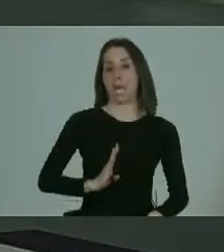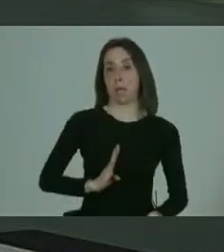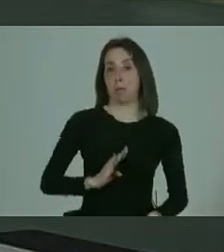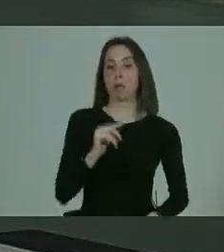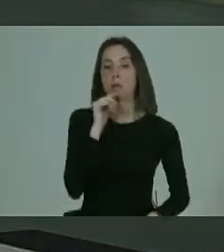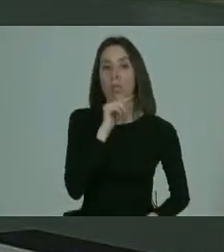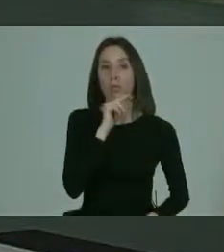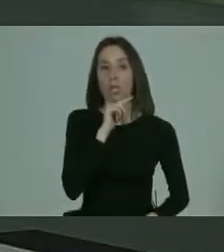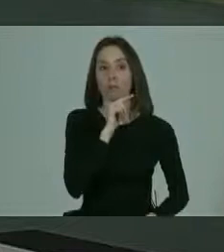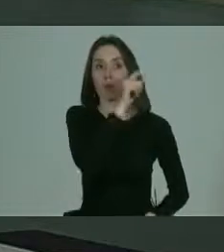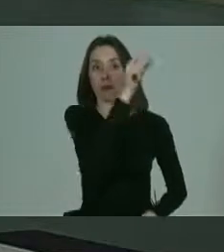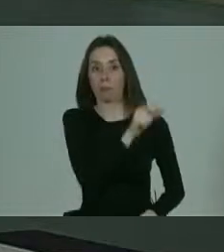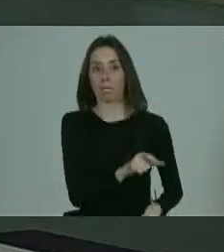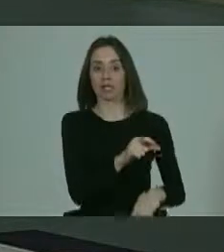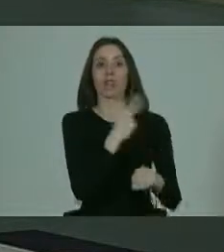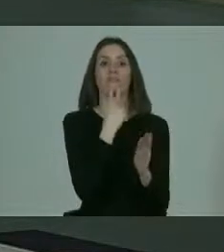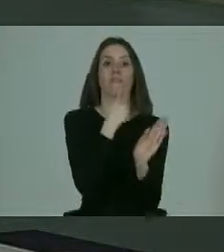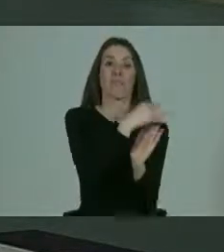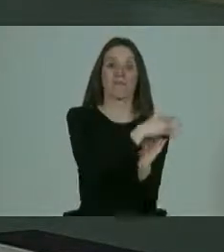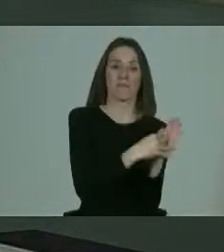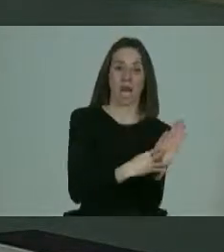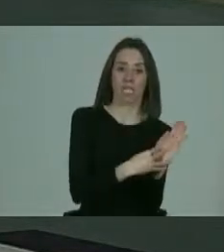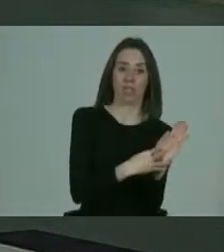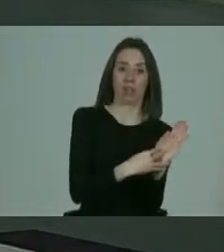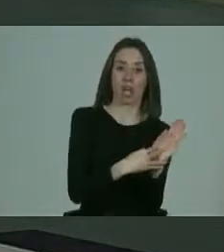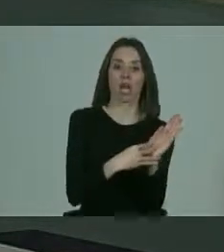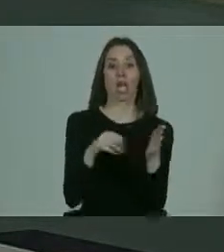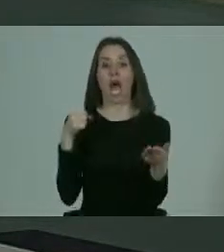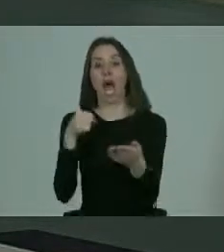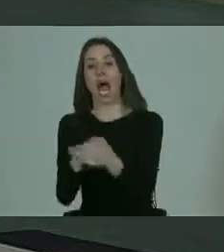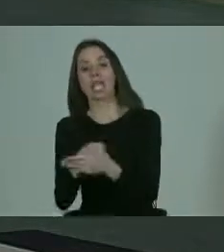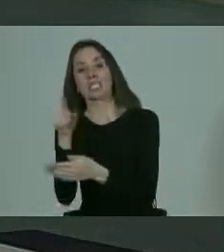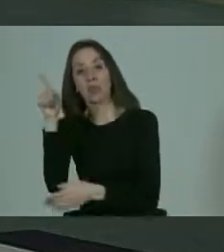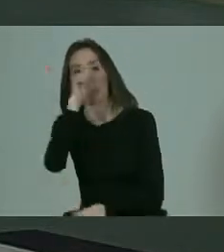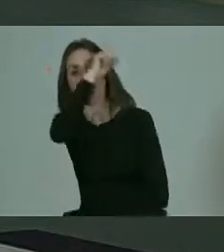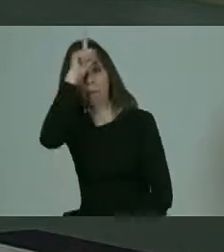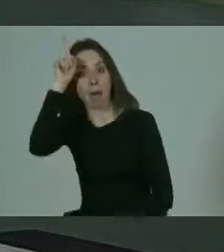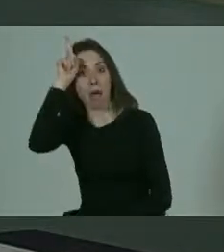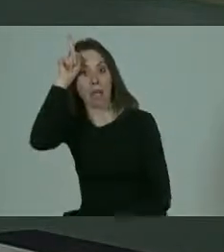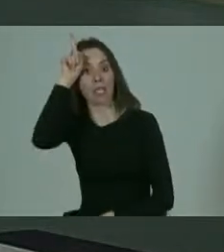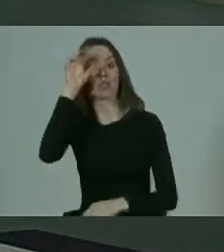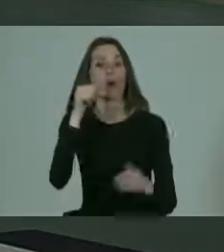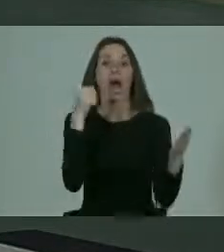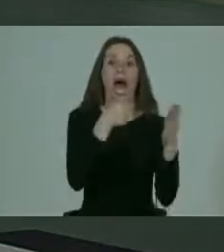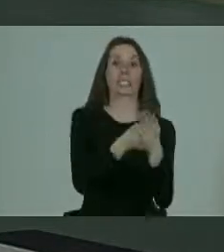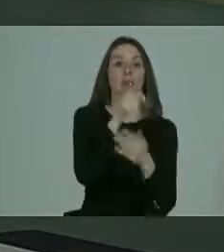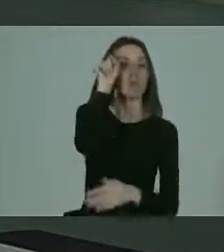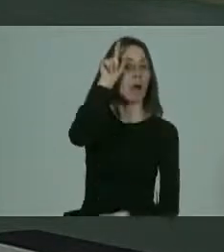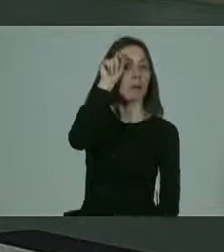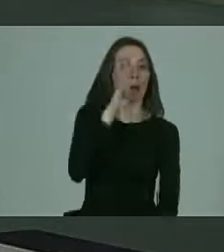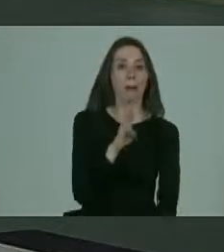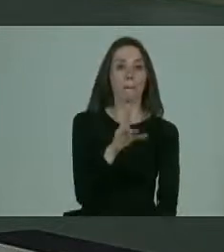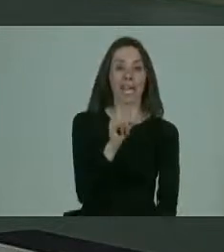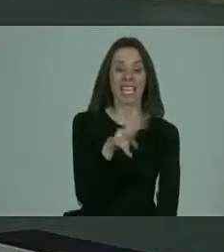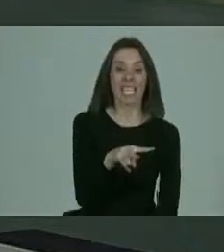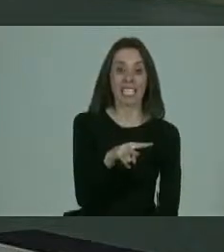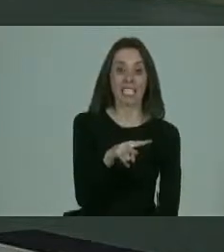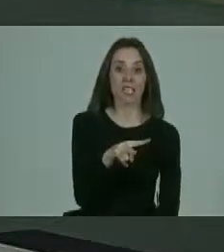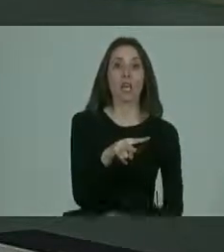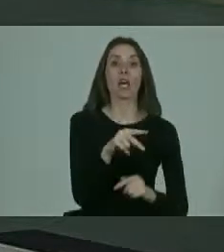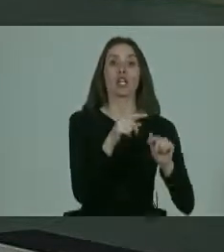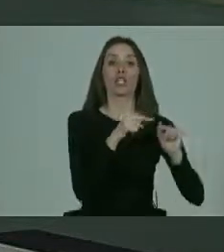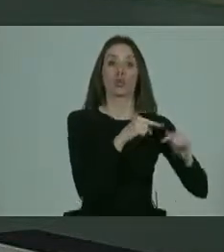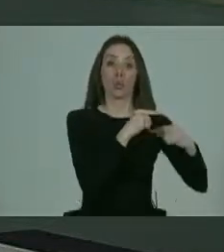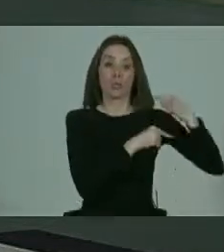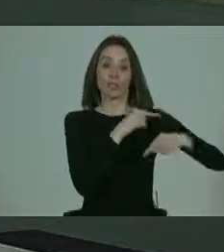una persona de barcelona se accidente en madrid o se accidenta en berlín tienen exceso pueden tener exceso